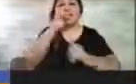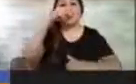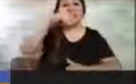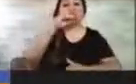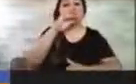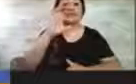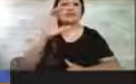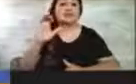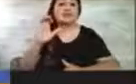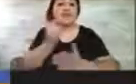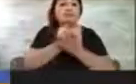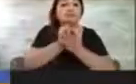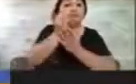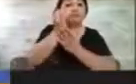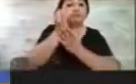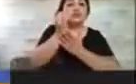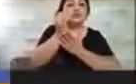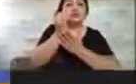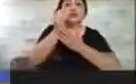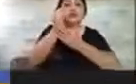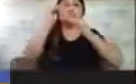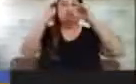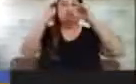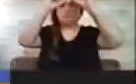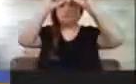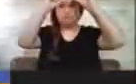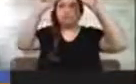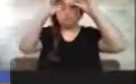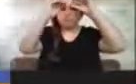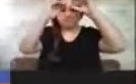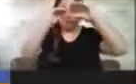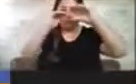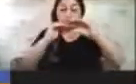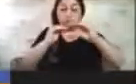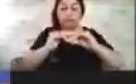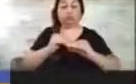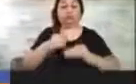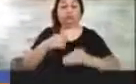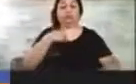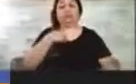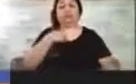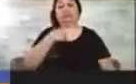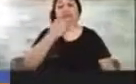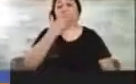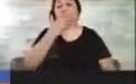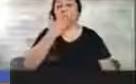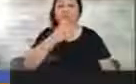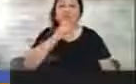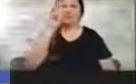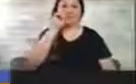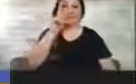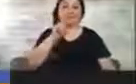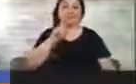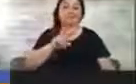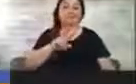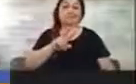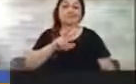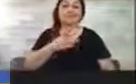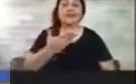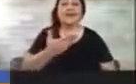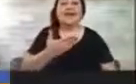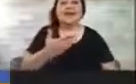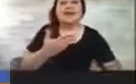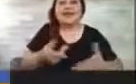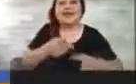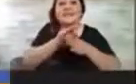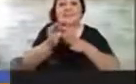al muñequito que aparece a la derecha que te asustas y además te da una pereza leerlo terrible. Entonces, nosotros también proponemos que